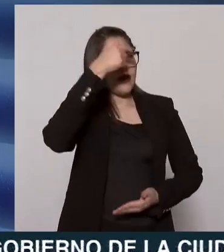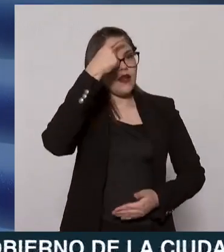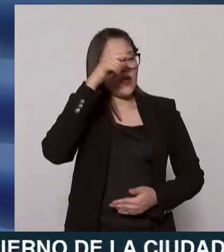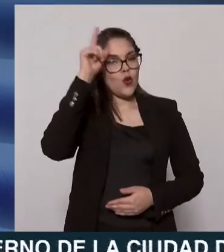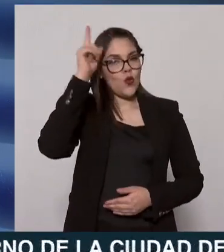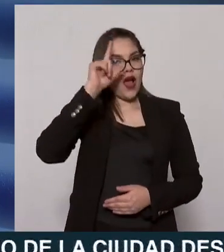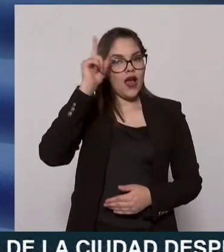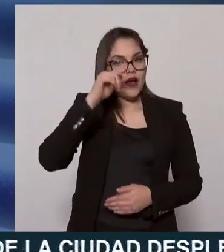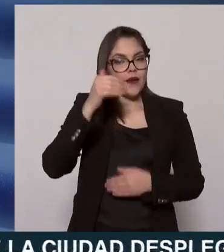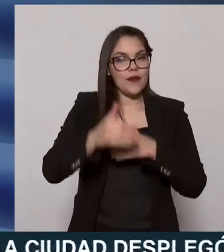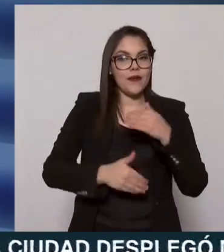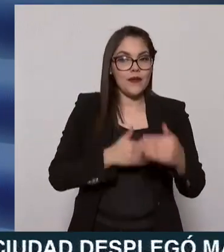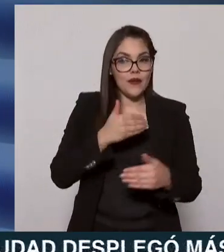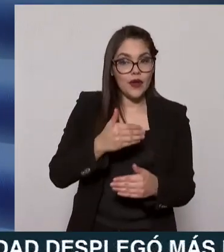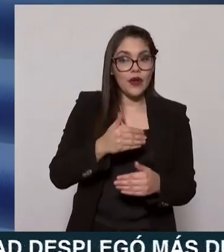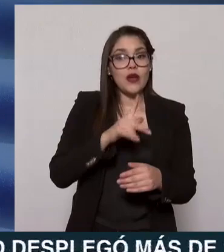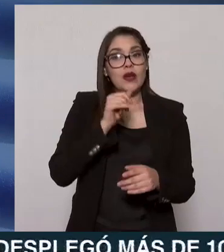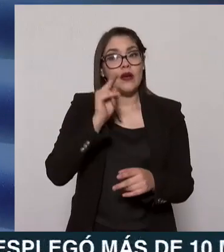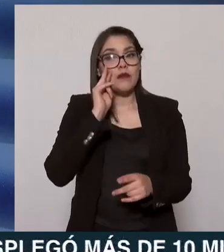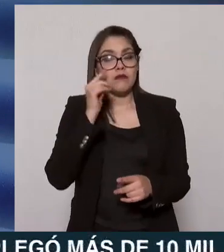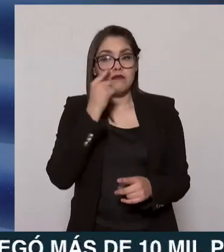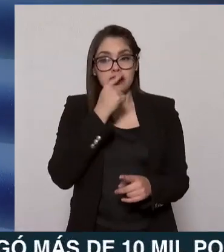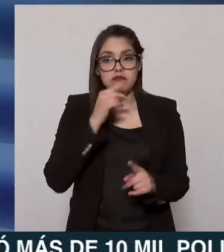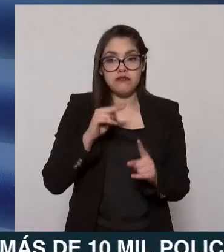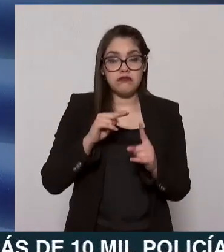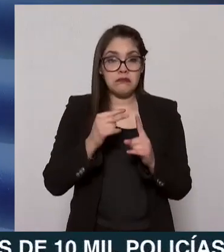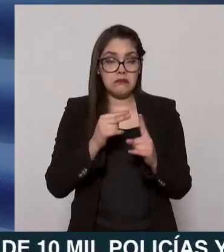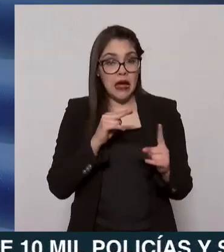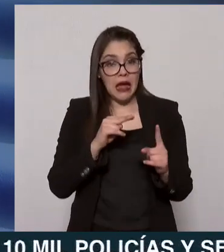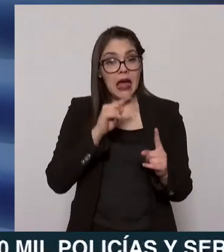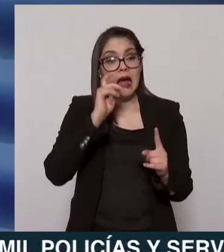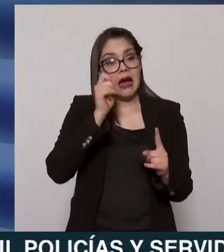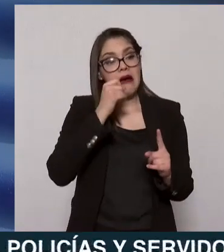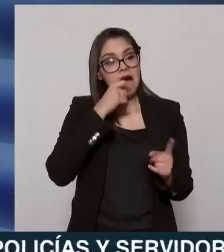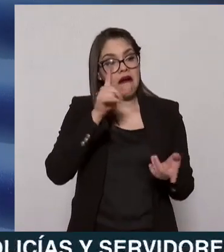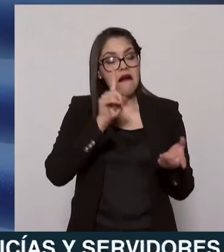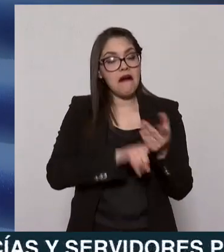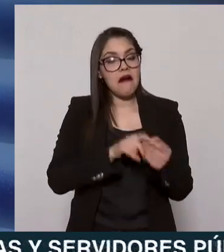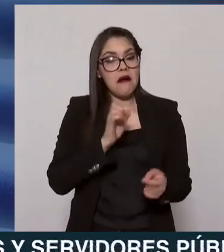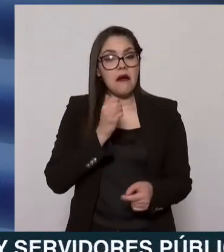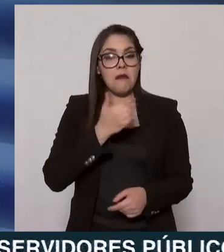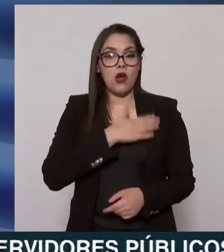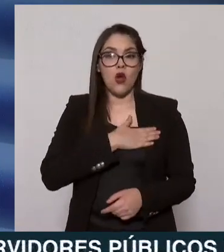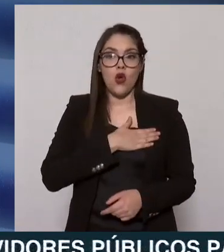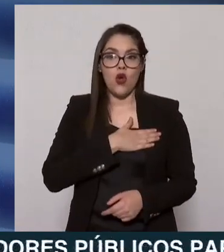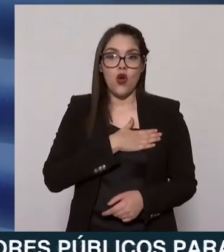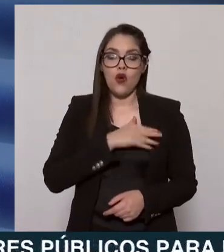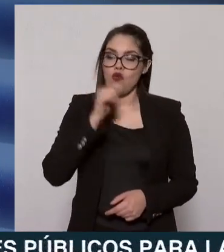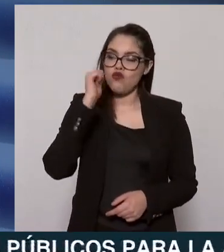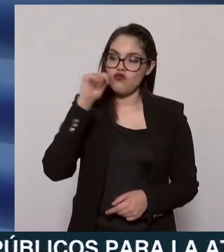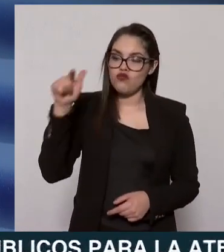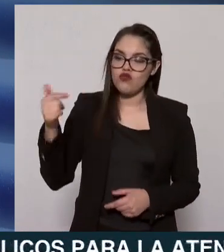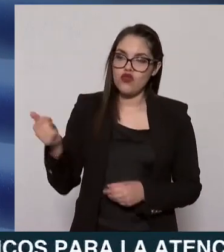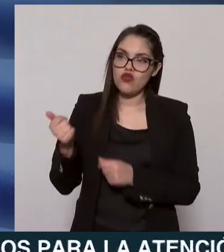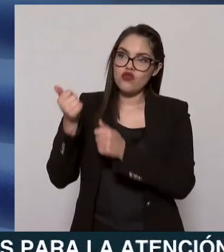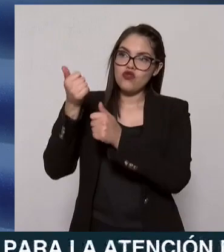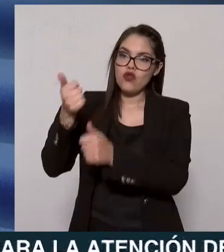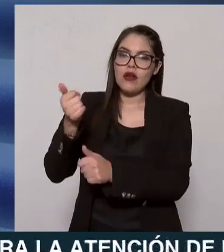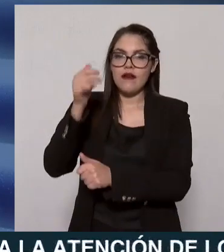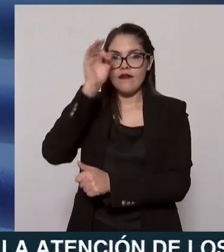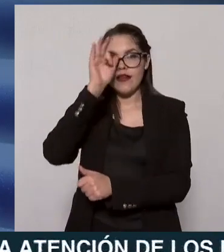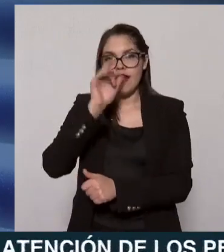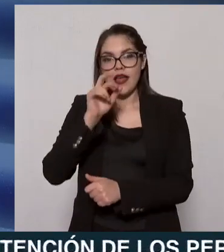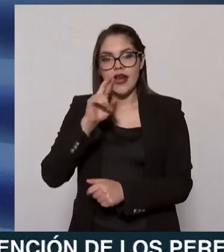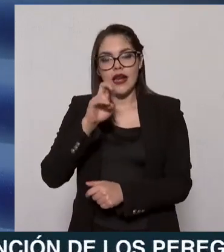independentista. Entonces, en esa perspectiva, y los españoles llevaban, y criollos llevaban a la Virgen de los